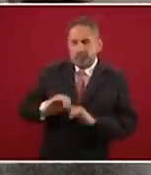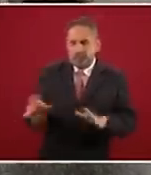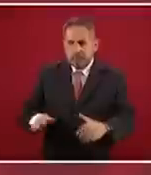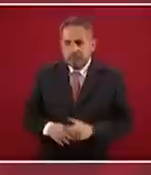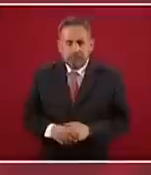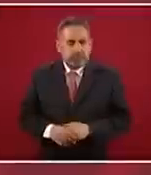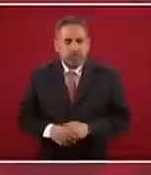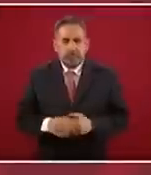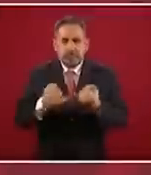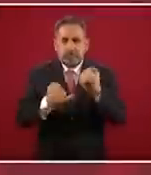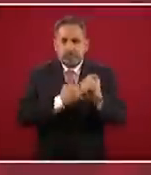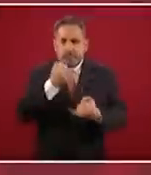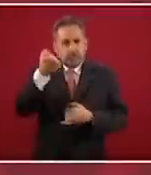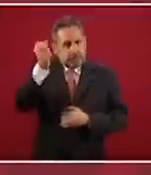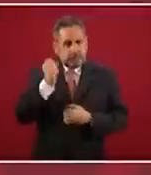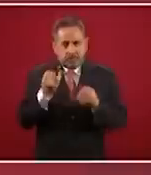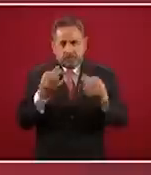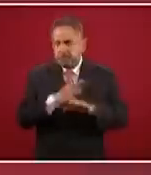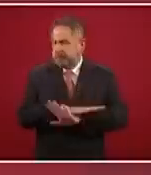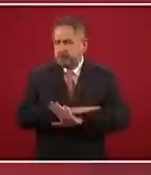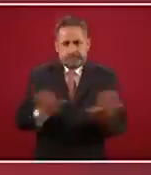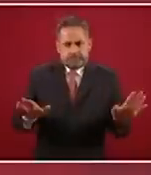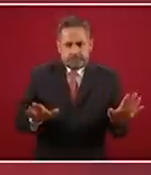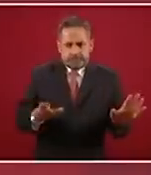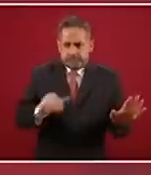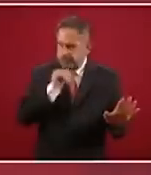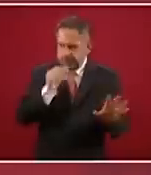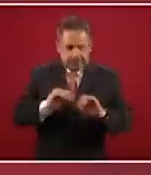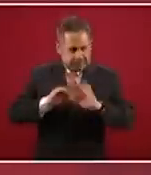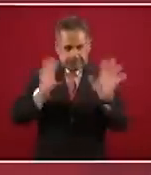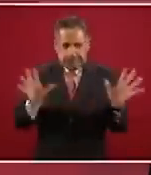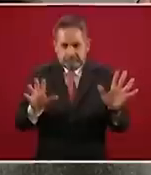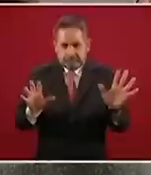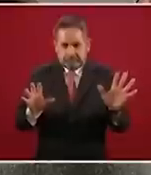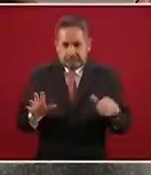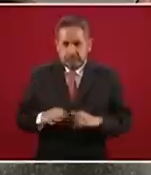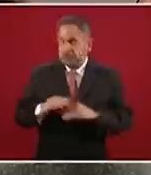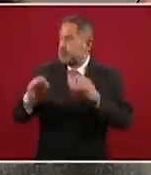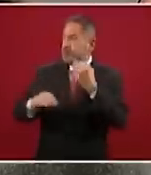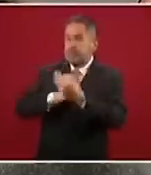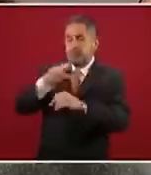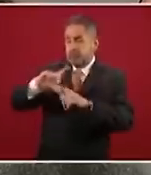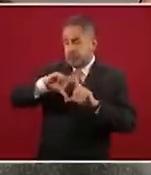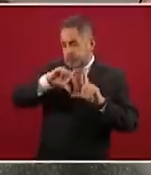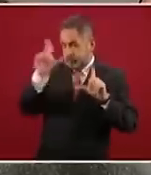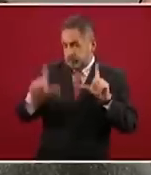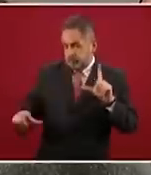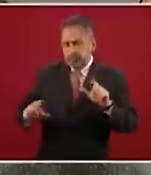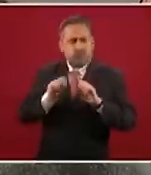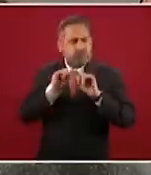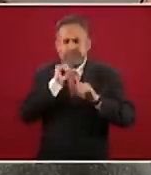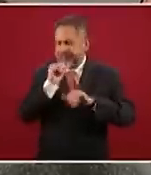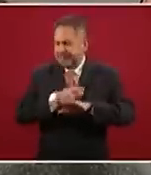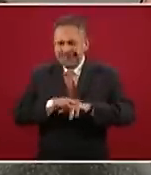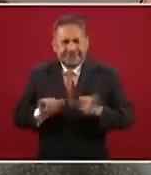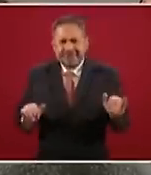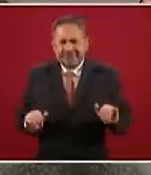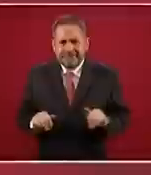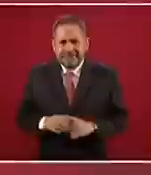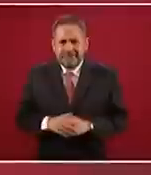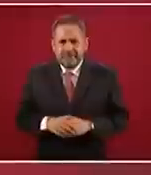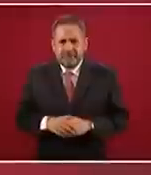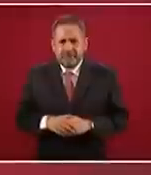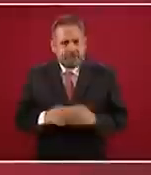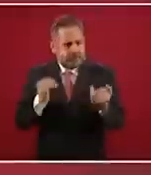de casinos. Que quede claro. En todo el país. O sea, no somos